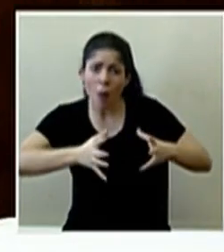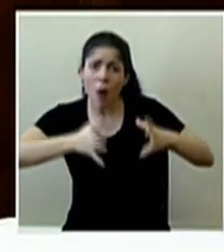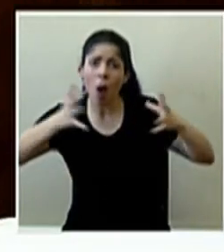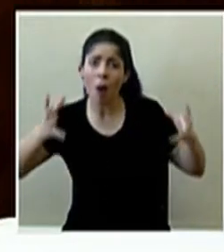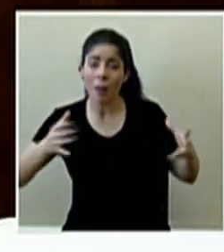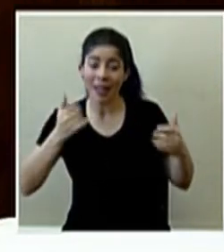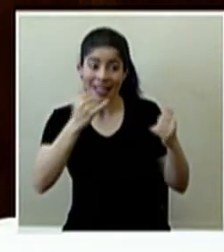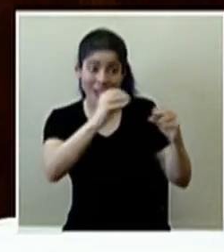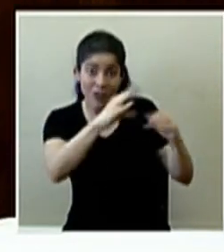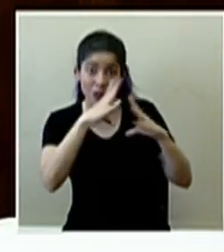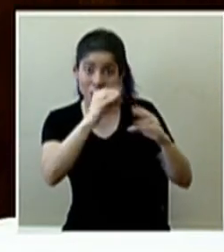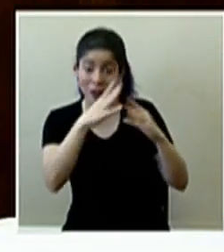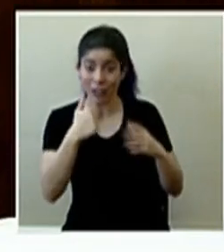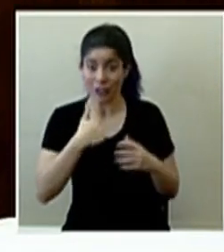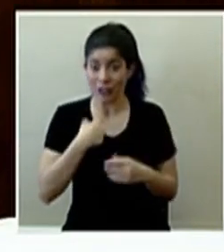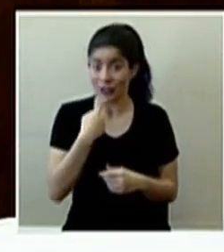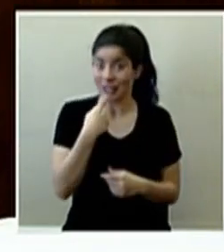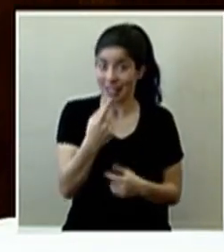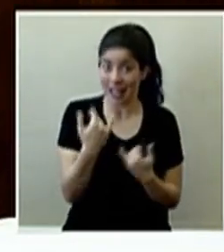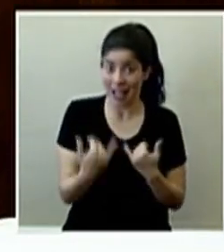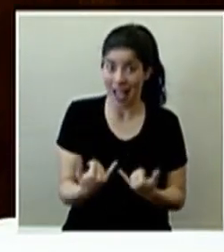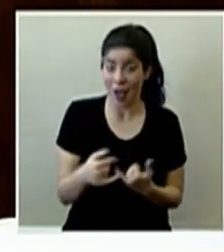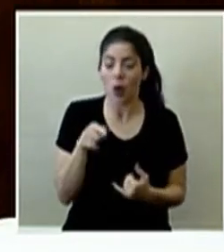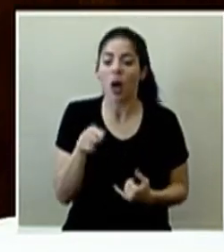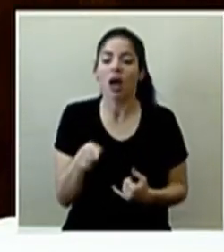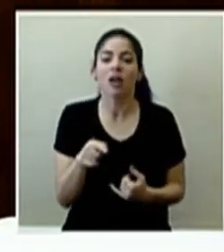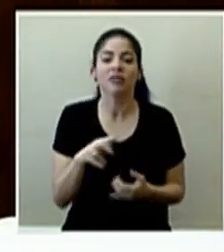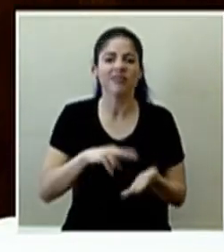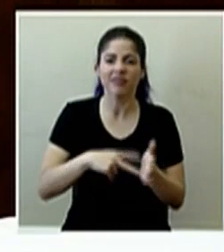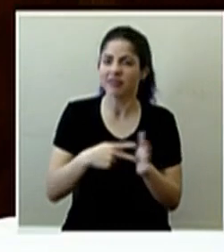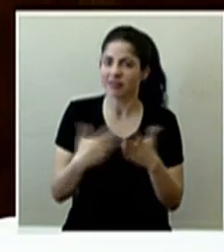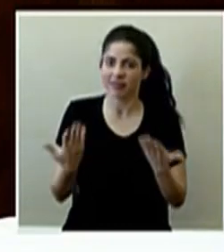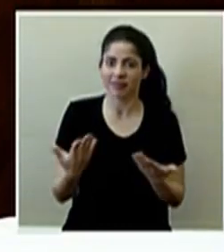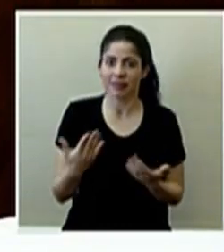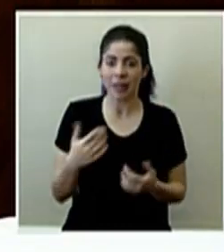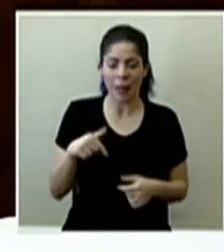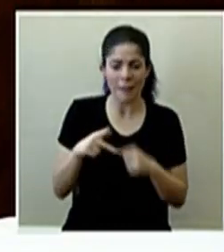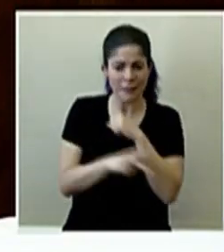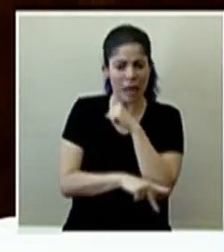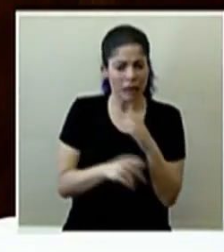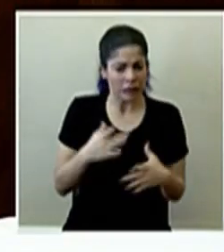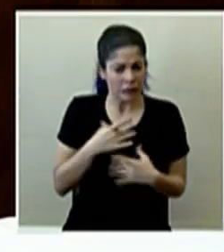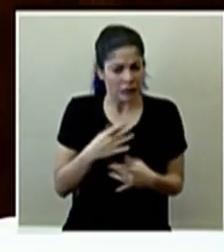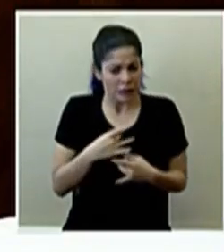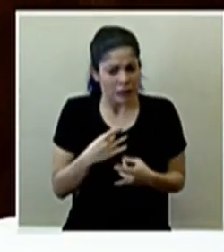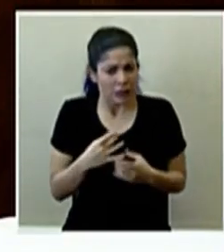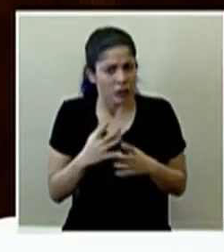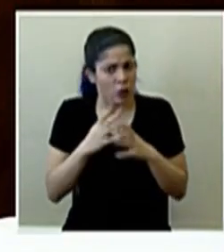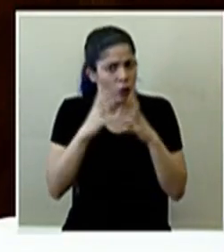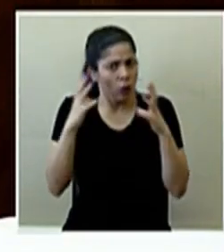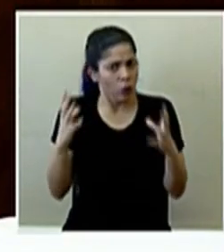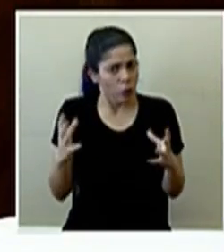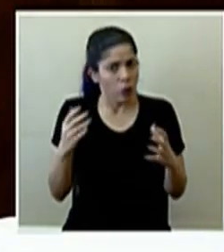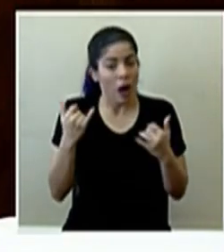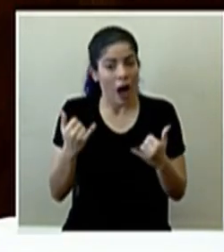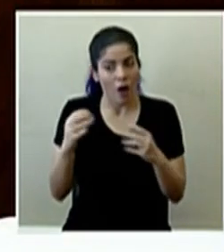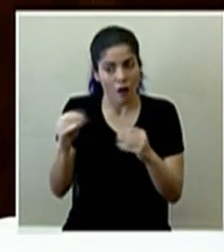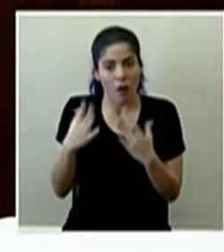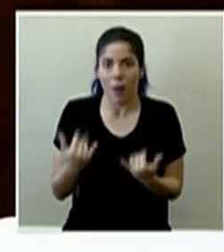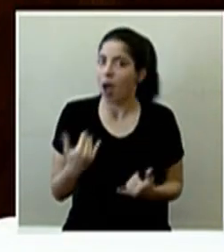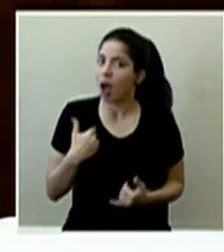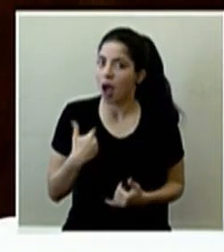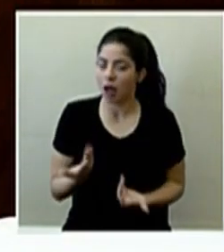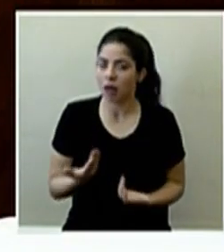y estos datos simplemente que le estoy diciendo hablan de que la sensibilidad del país es alta y que esos son los datos que tenemos en este